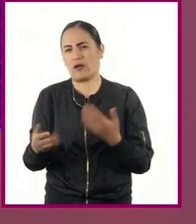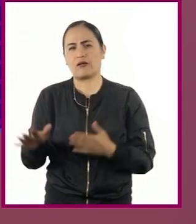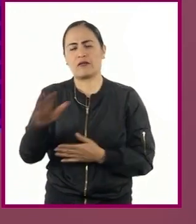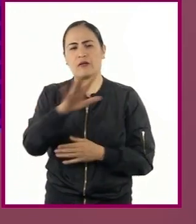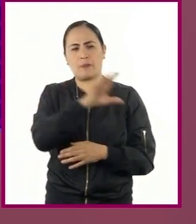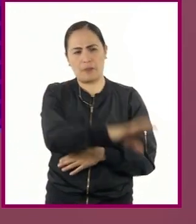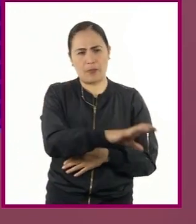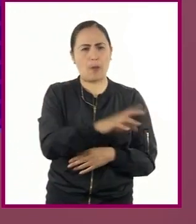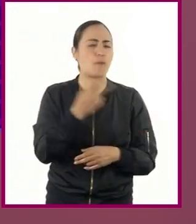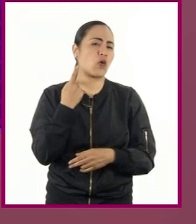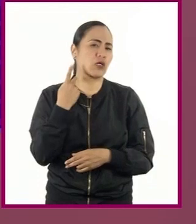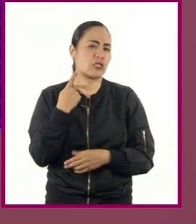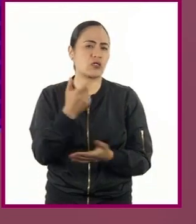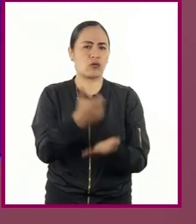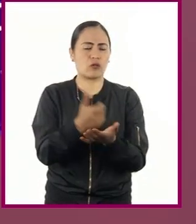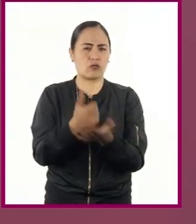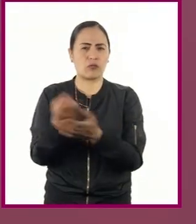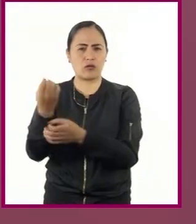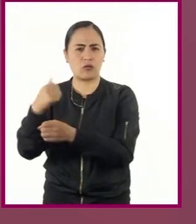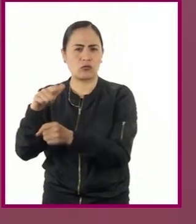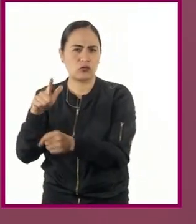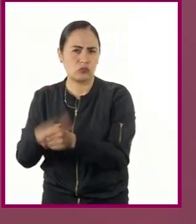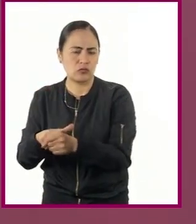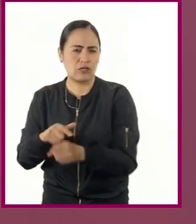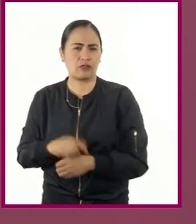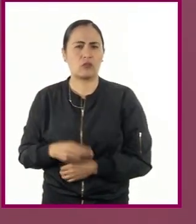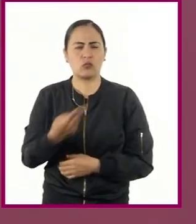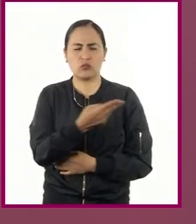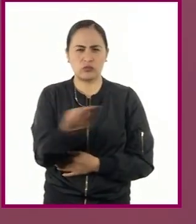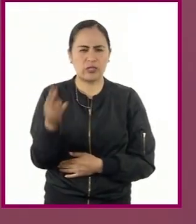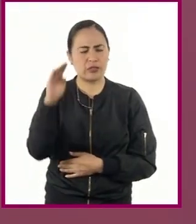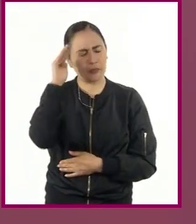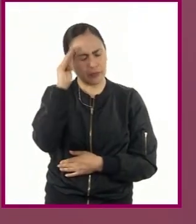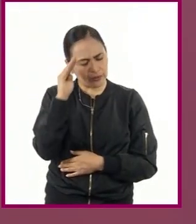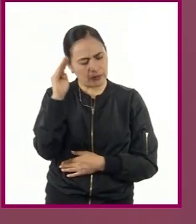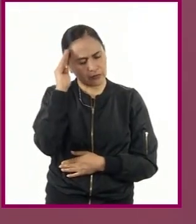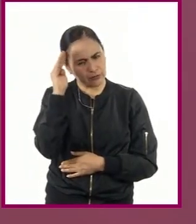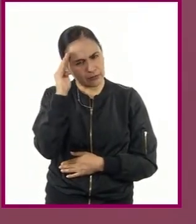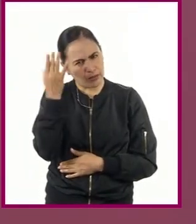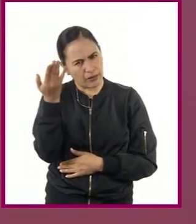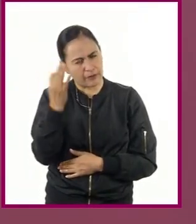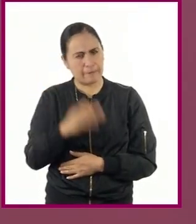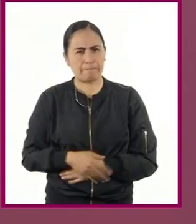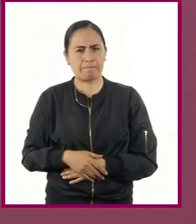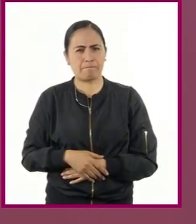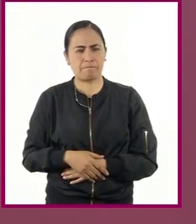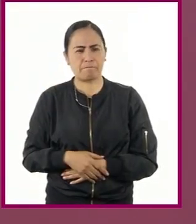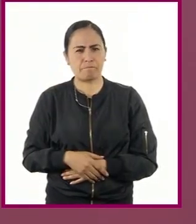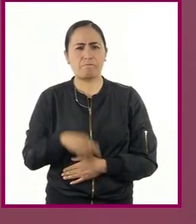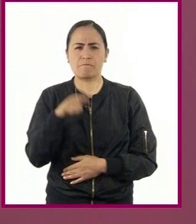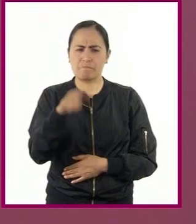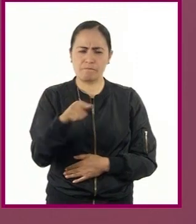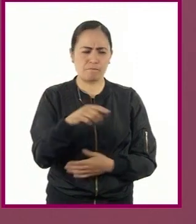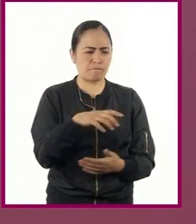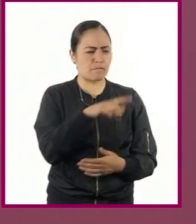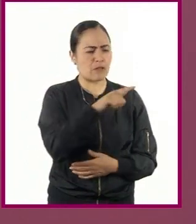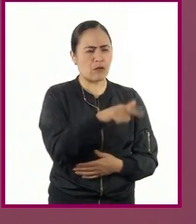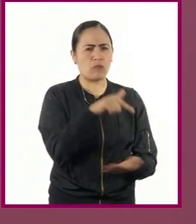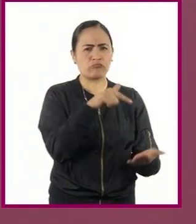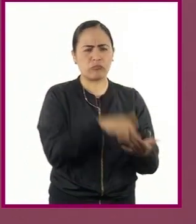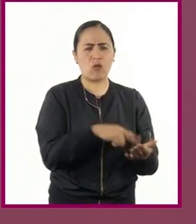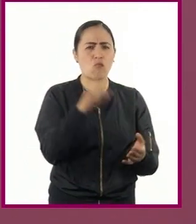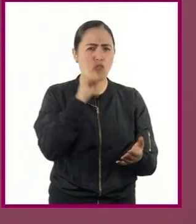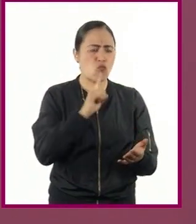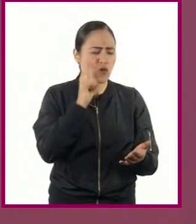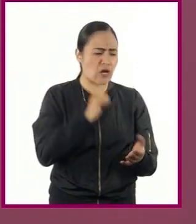político, económico y social. Reflexionen. ¿Cuáles son los espacios que las mujeres han ganado en las